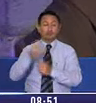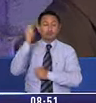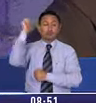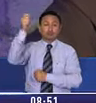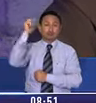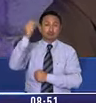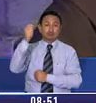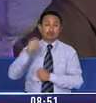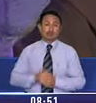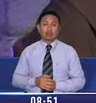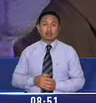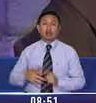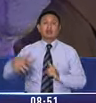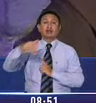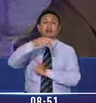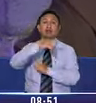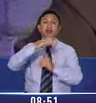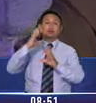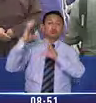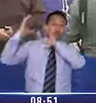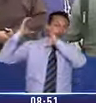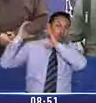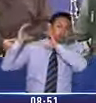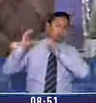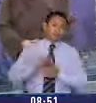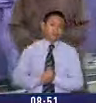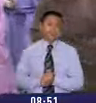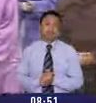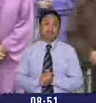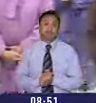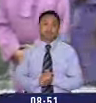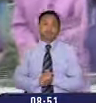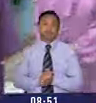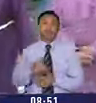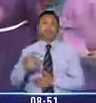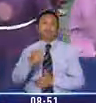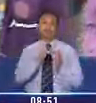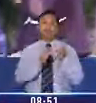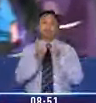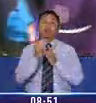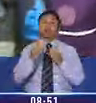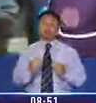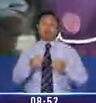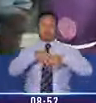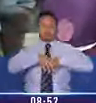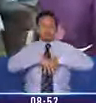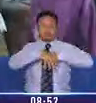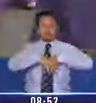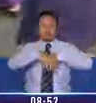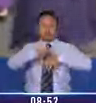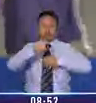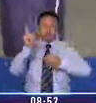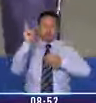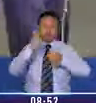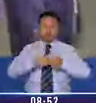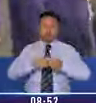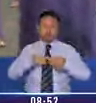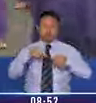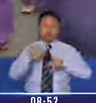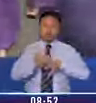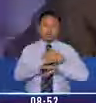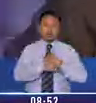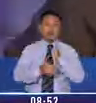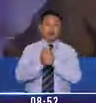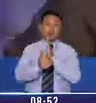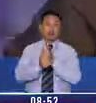Plaza de San Francisco. Mientras que para la procesión del Jesús del Gran Poder, quienes se inscriban recibirán una capacitación.